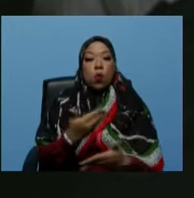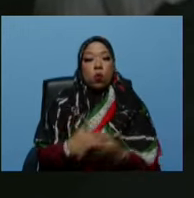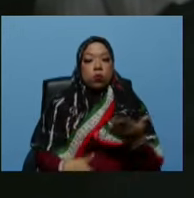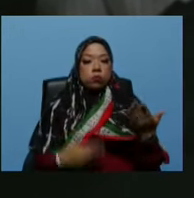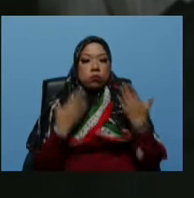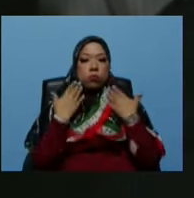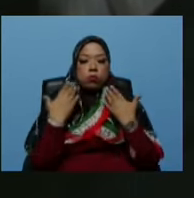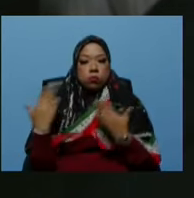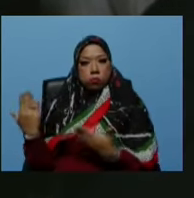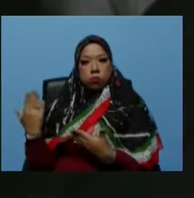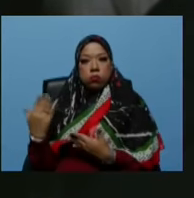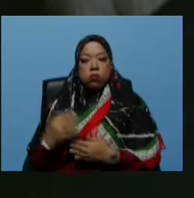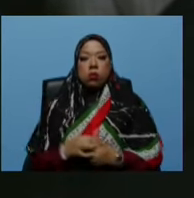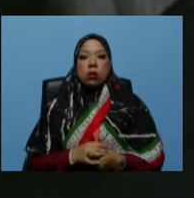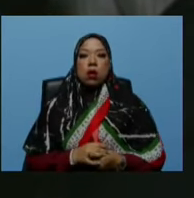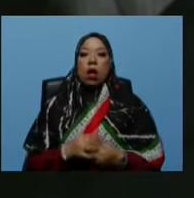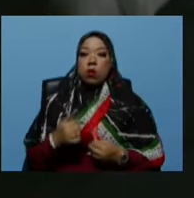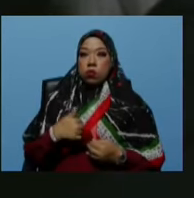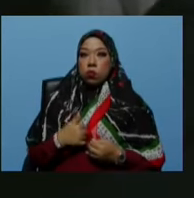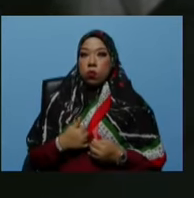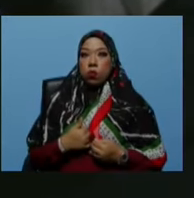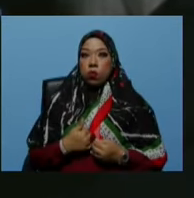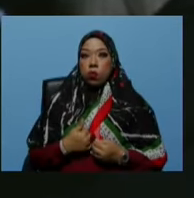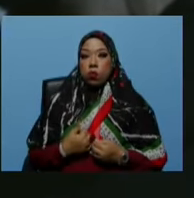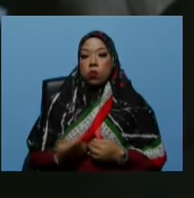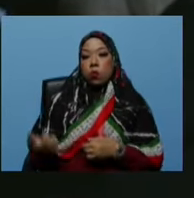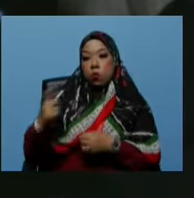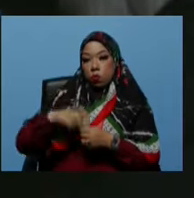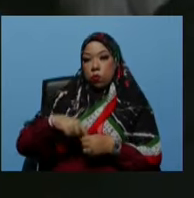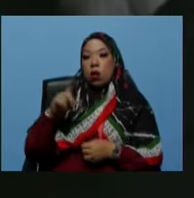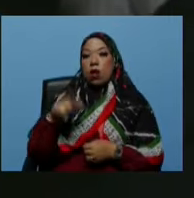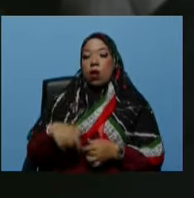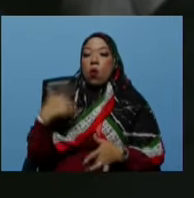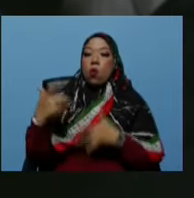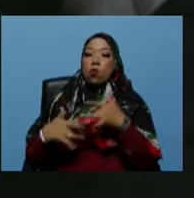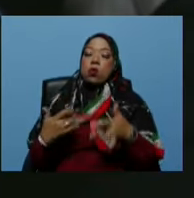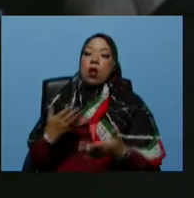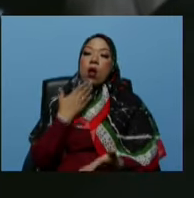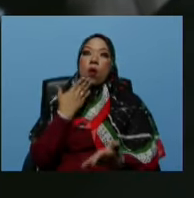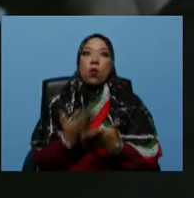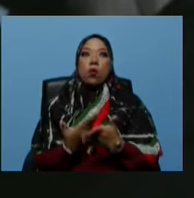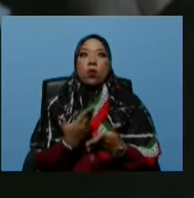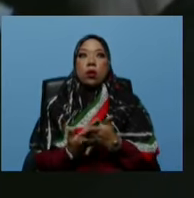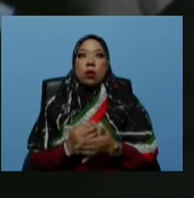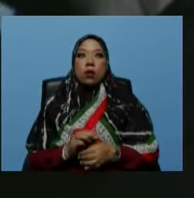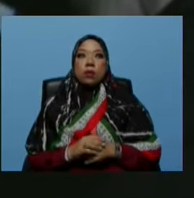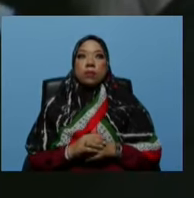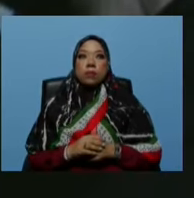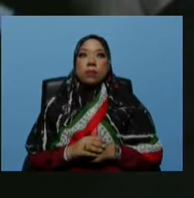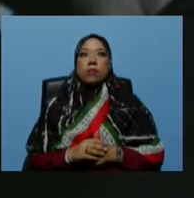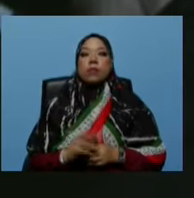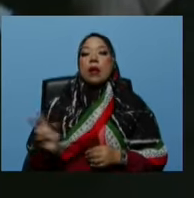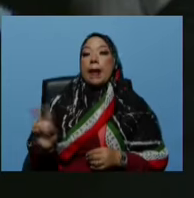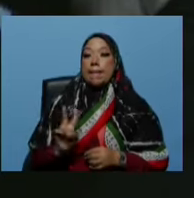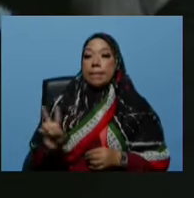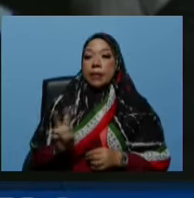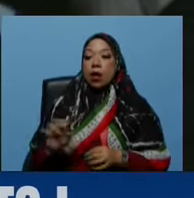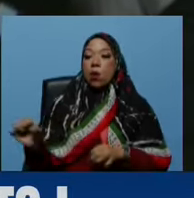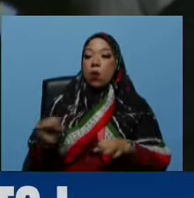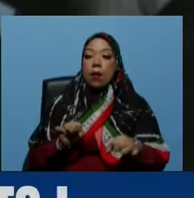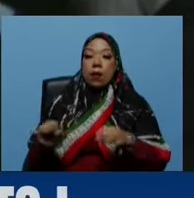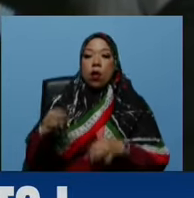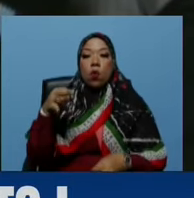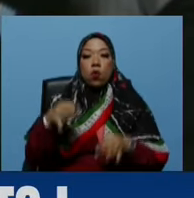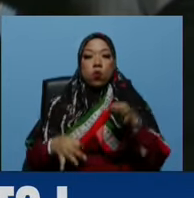nosotros, en mi caso particular, me adherí, por supuesto, a toda la documentación presentada por Primero Venezuela, Movimiento Primero